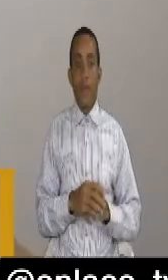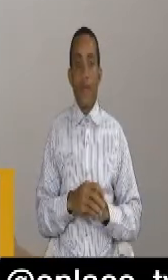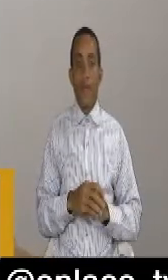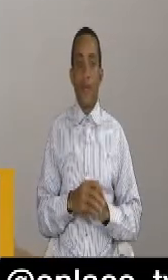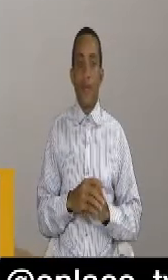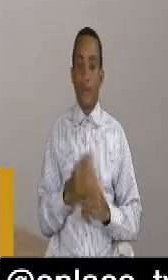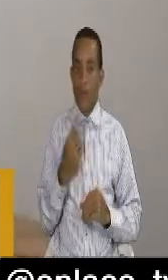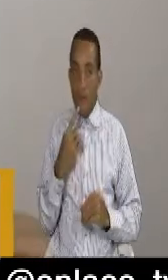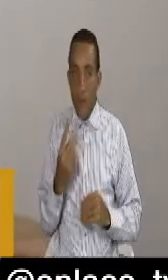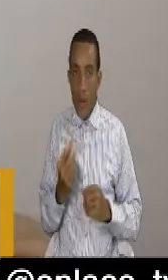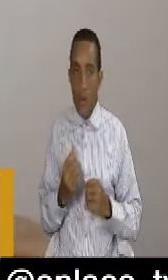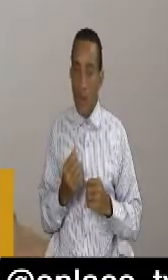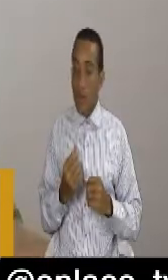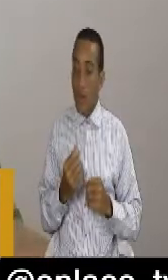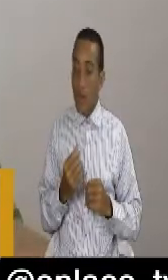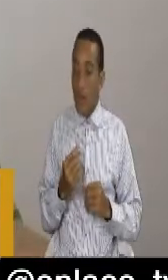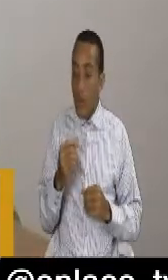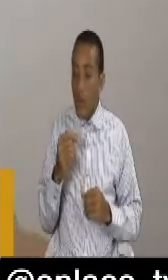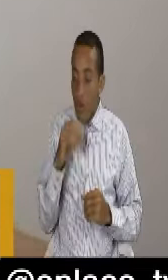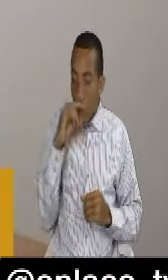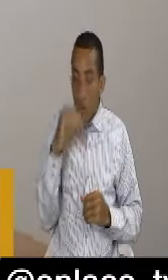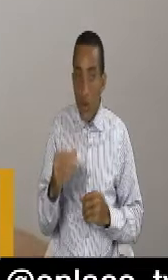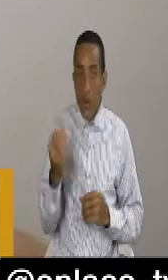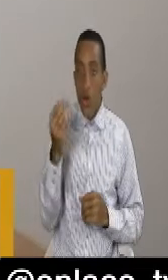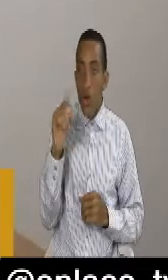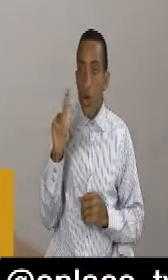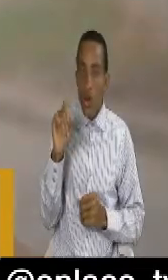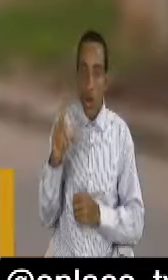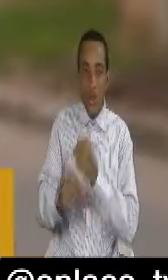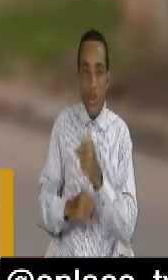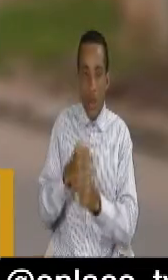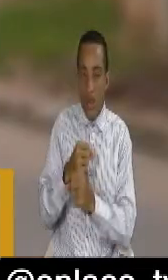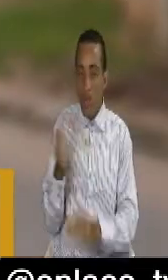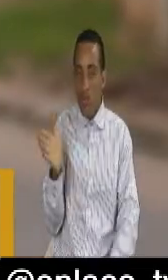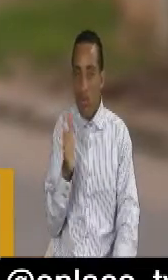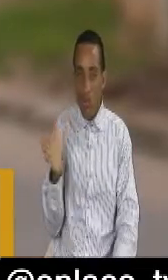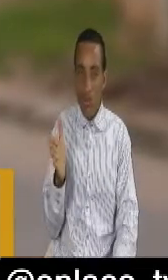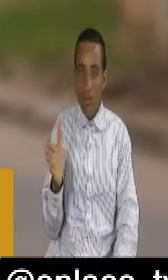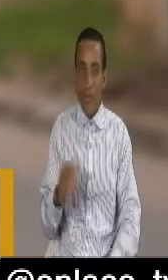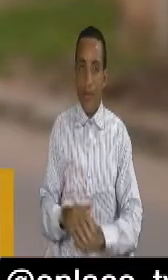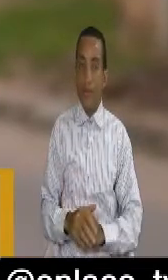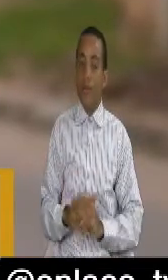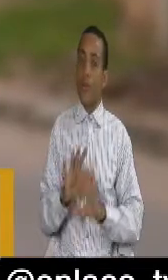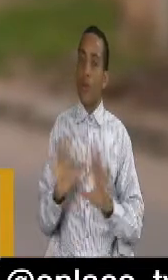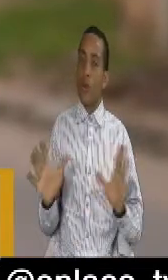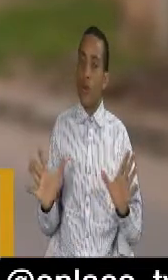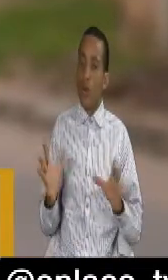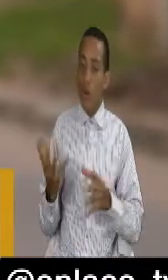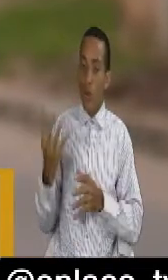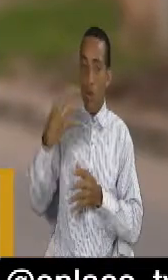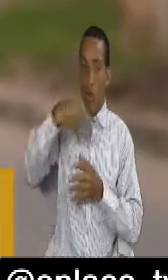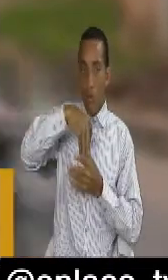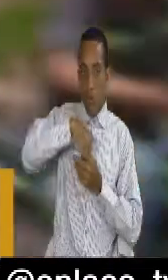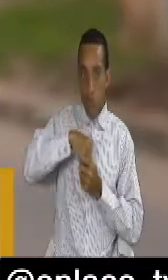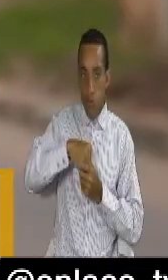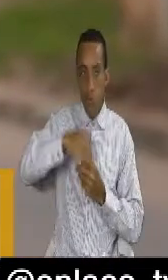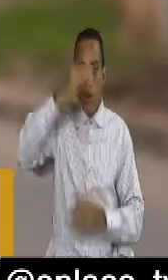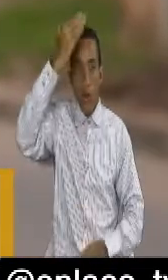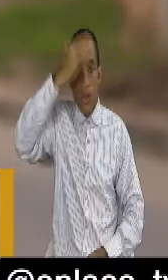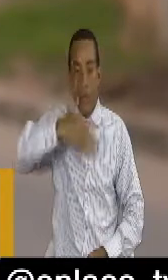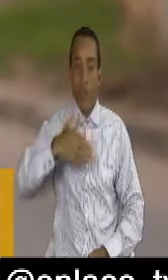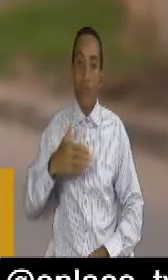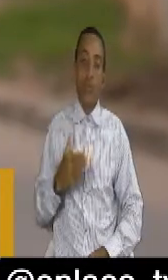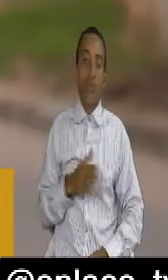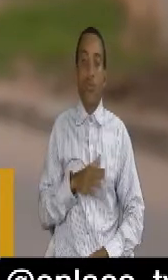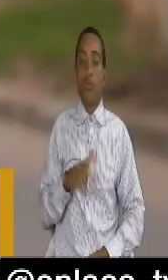niño menor de 11 años aproximadamente se encontraba dentro del vehículo de transporte